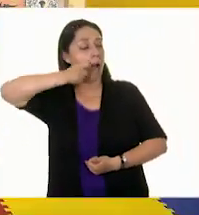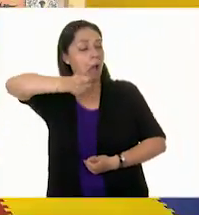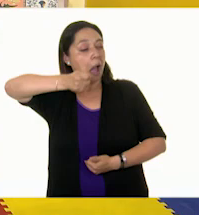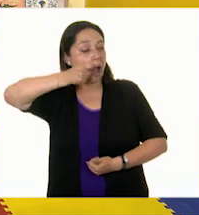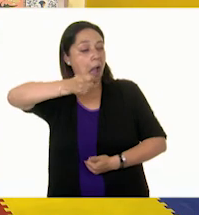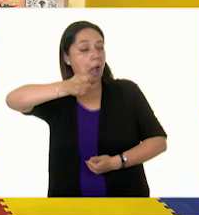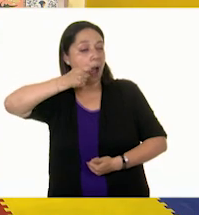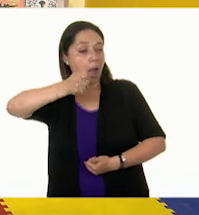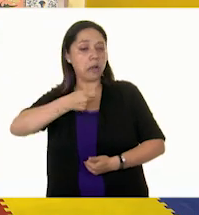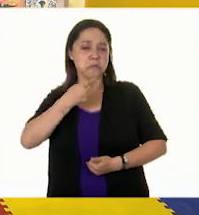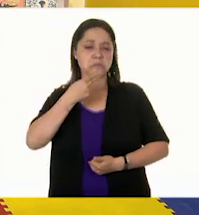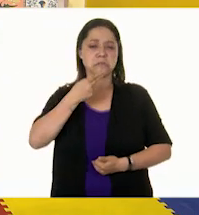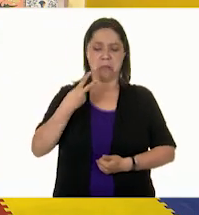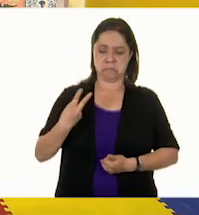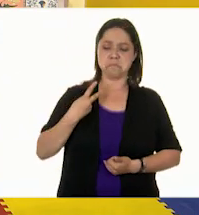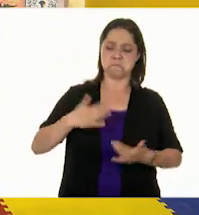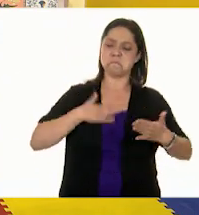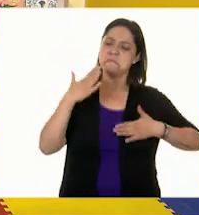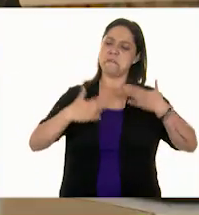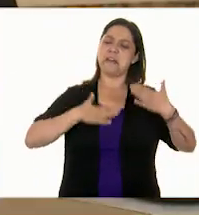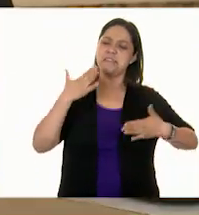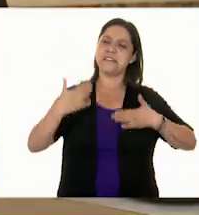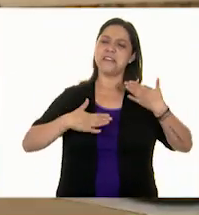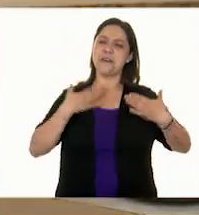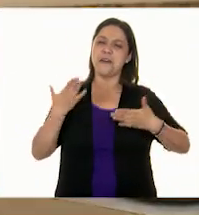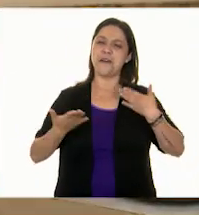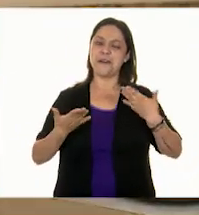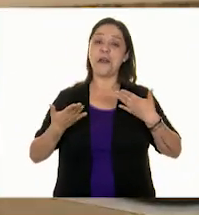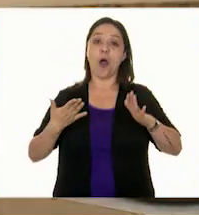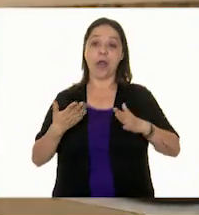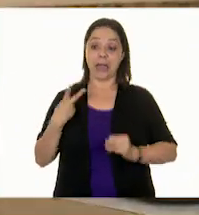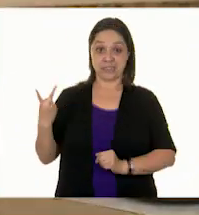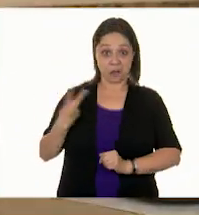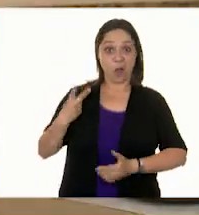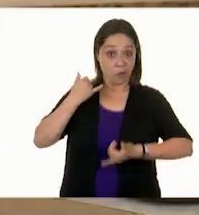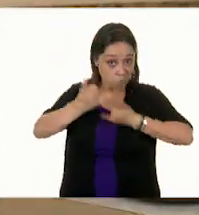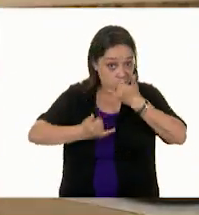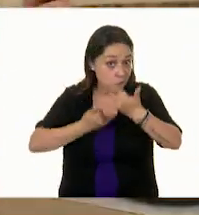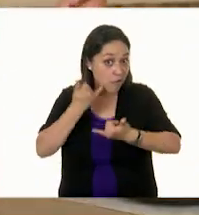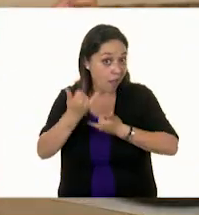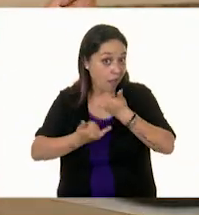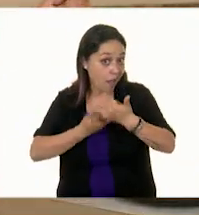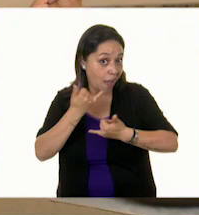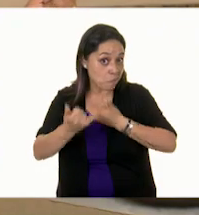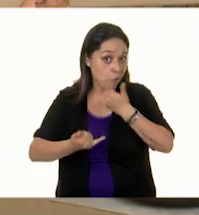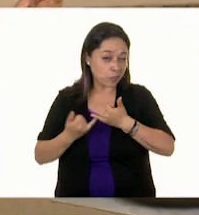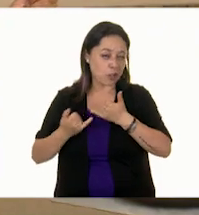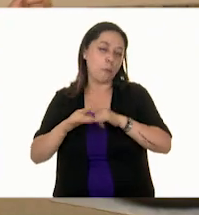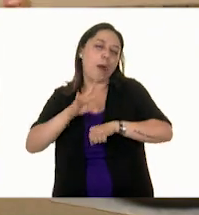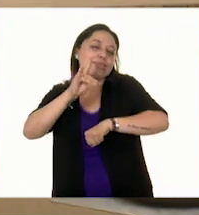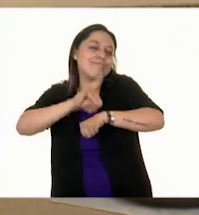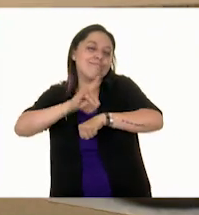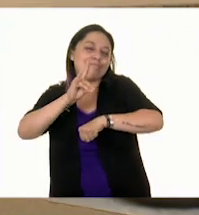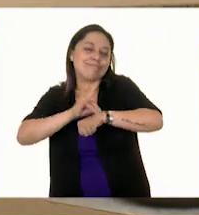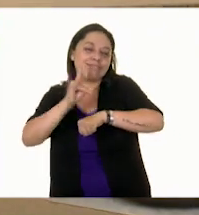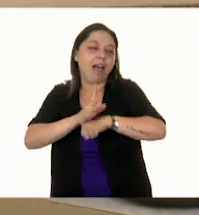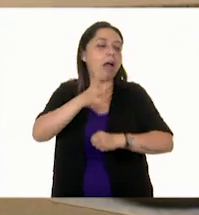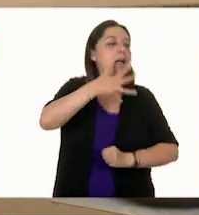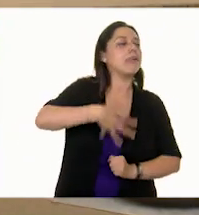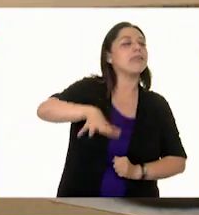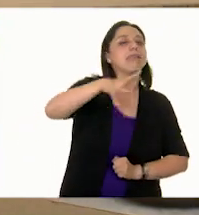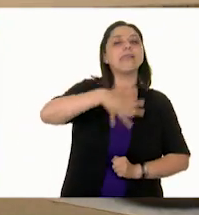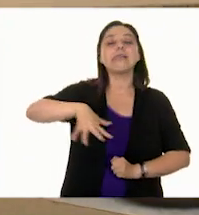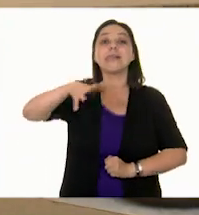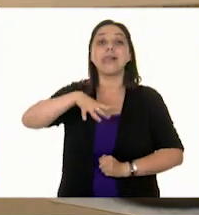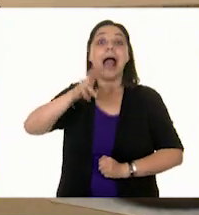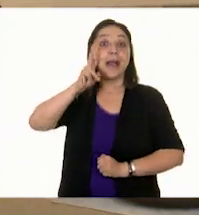va a ser muy divertido, tía. Mientras Adriana y yo jugamos a los exploradores, los invitamos a